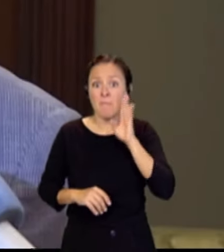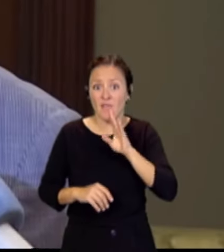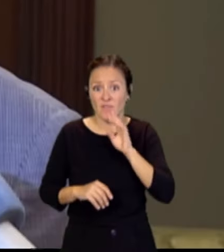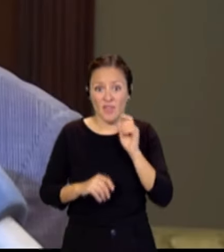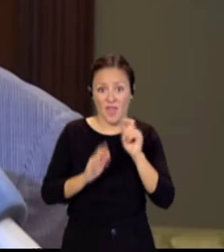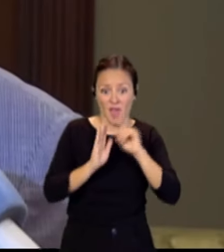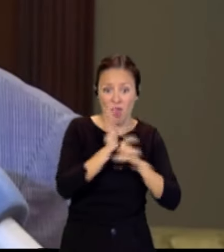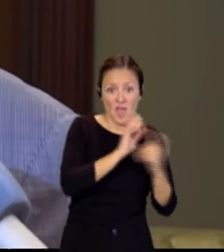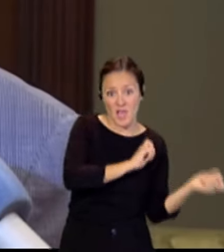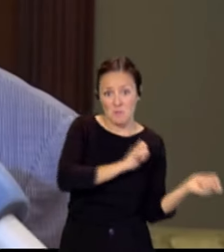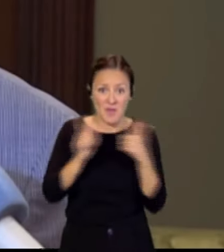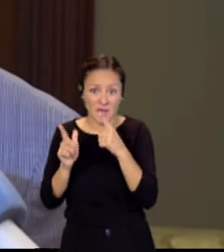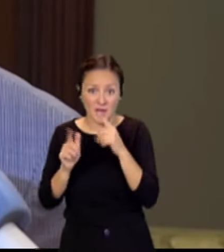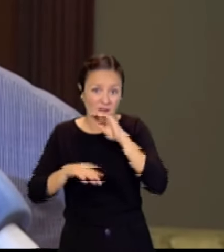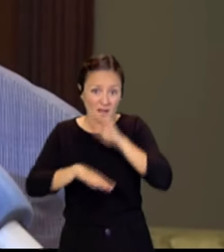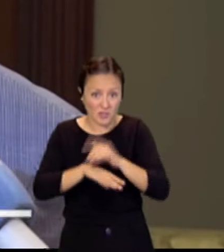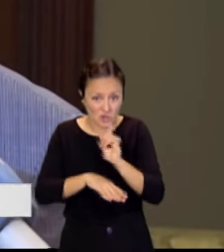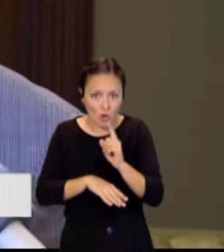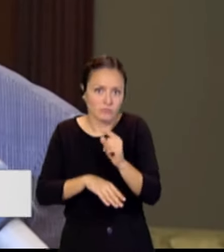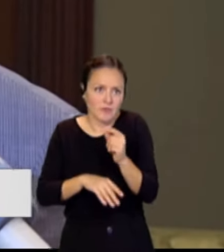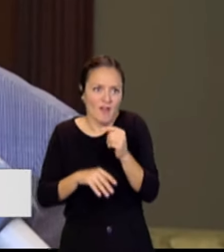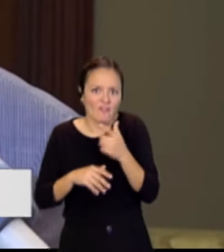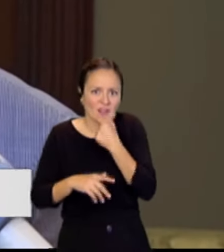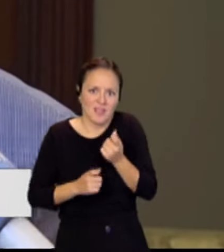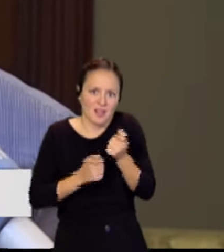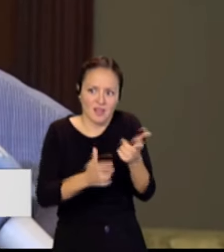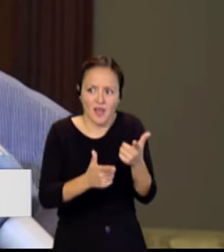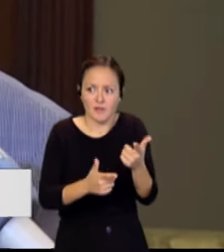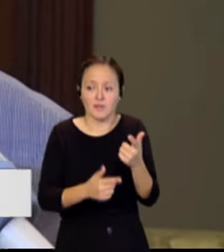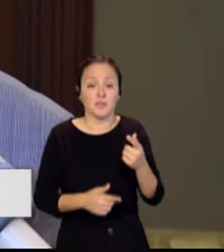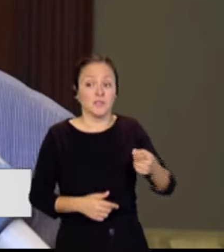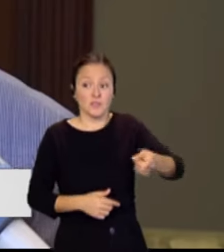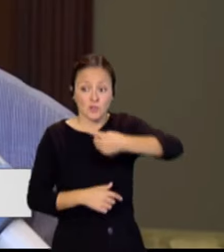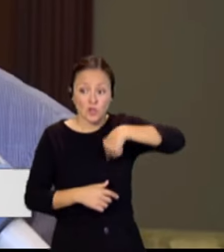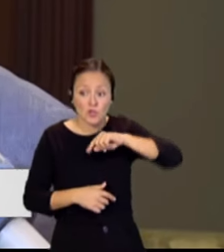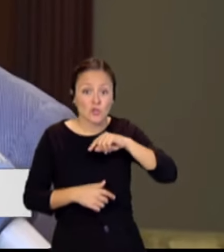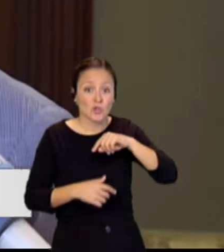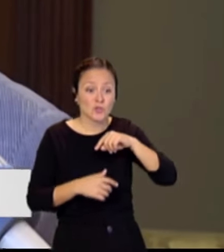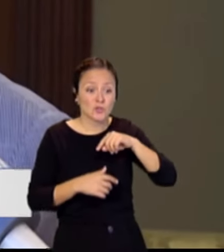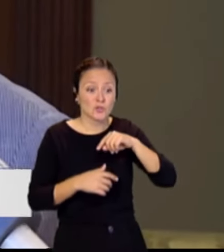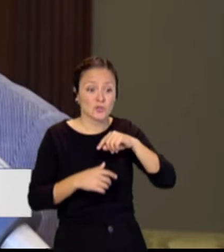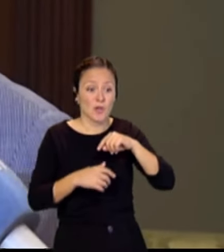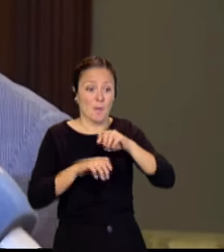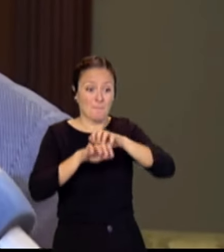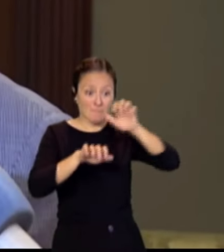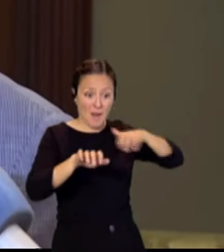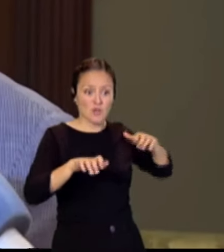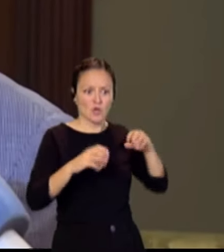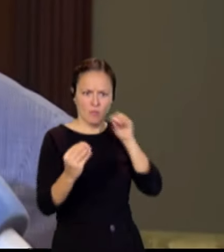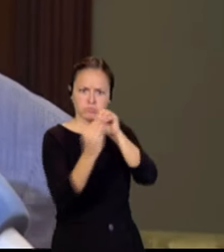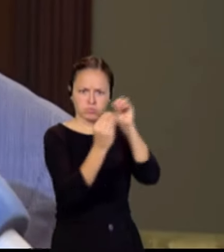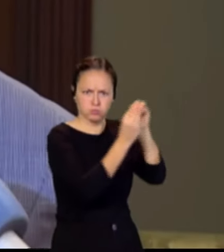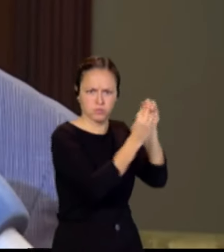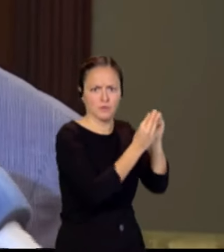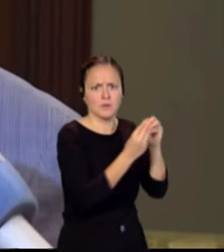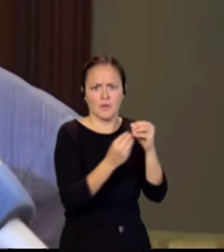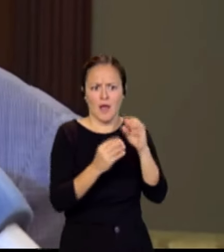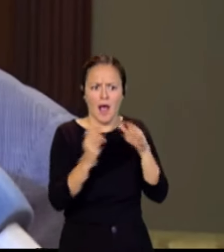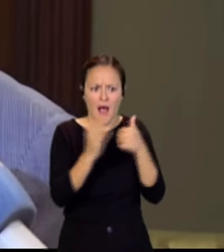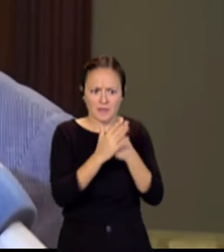ilegal Estamos de acuerdo en la inmensa mayoría de las cosas inclusive en los efectivos que se han de quedar en Canarias como mínimo que son los